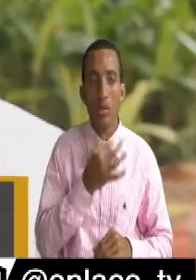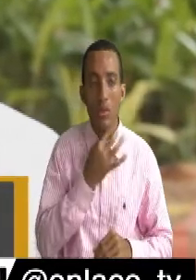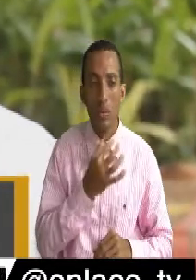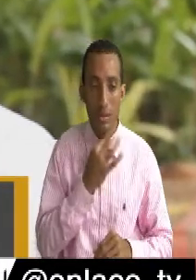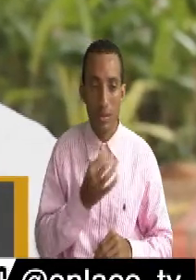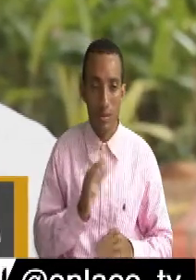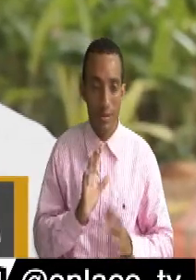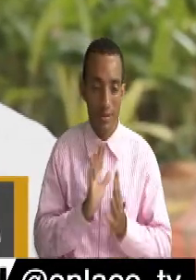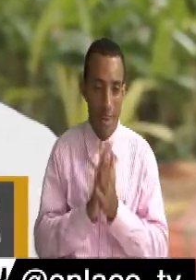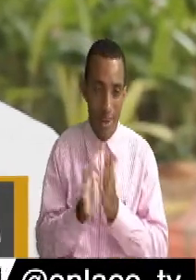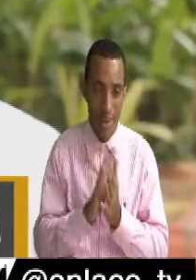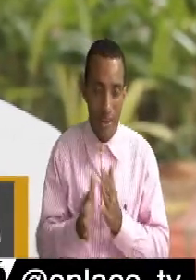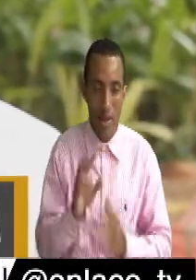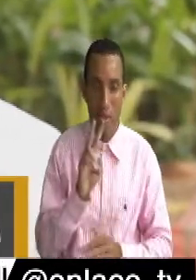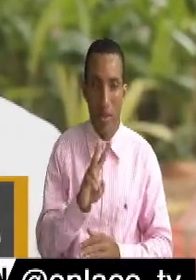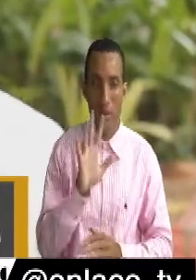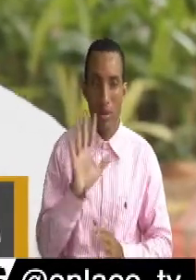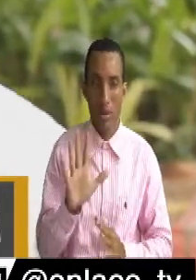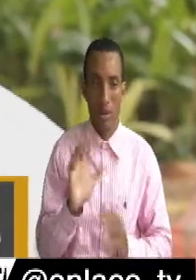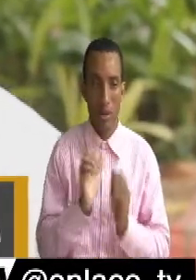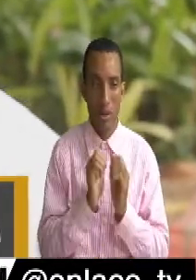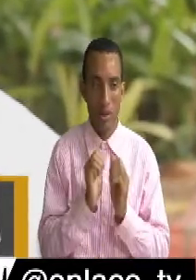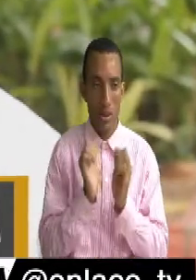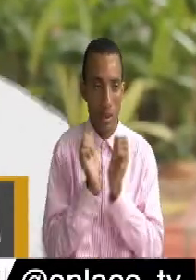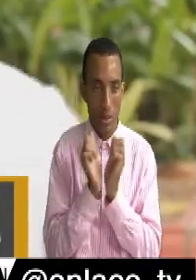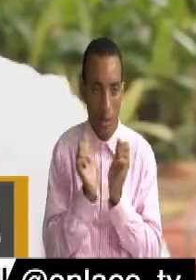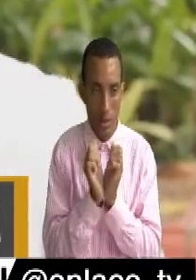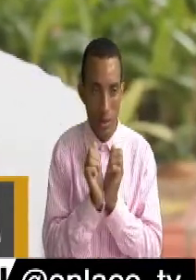el 25 de mayo.